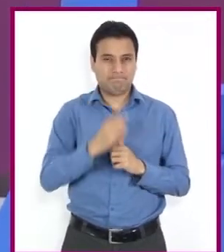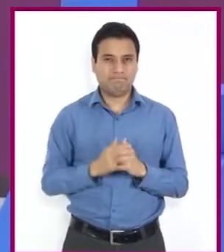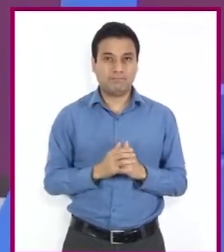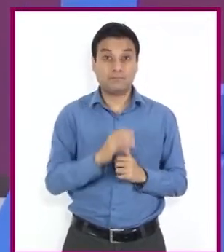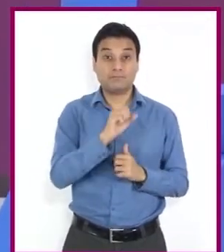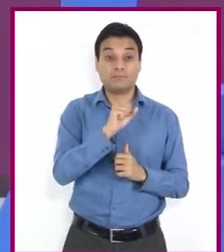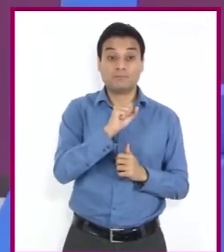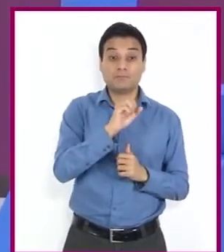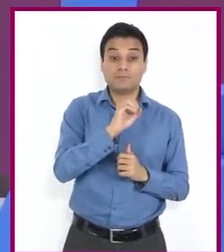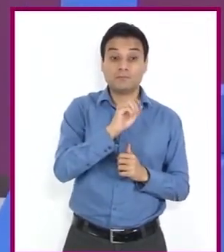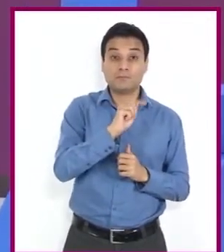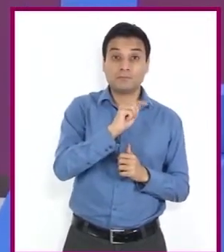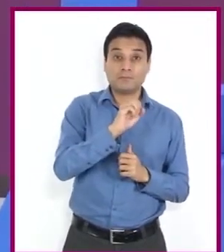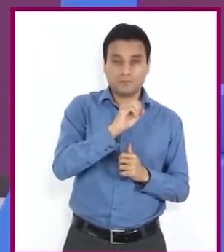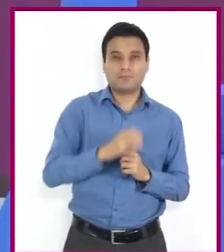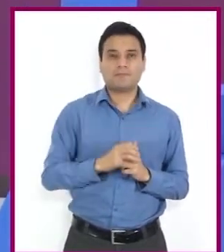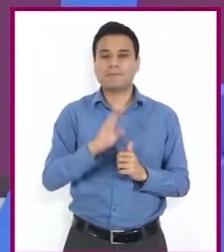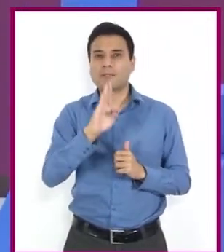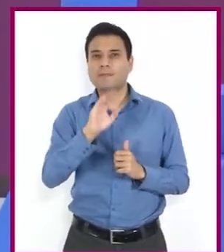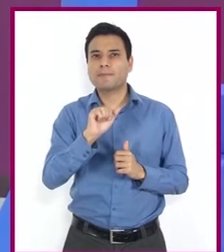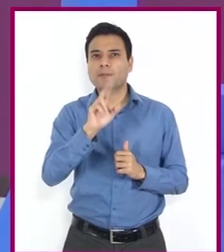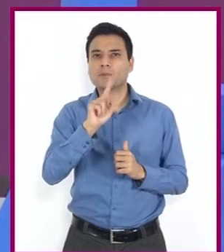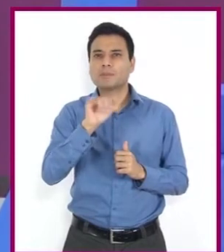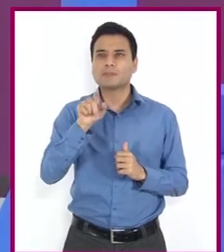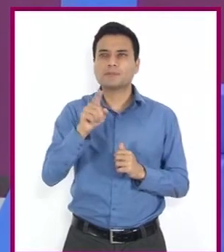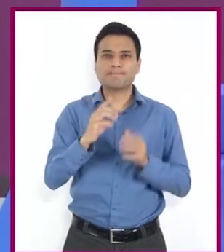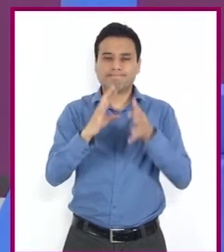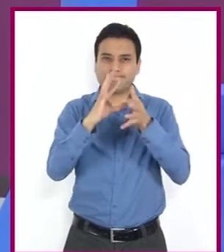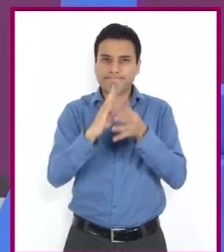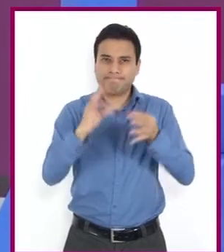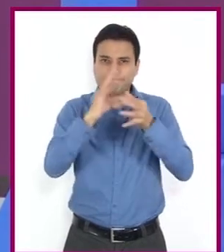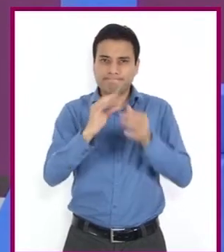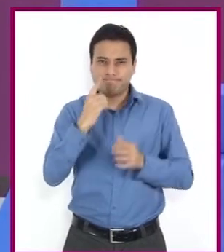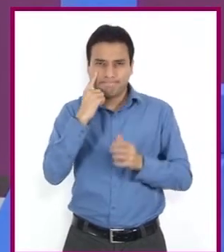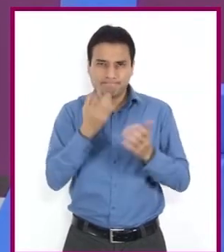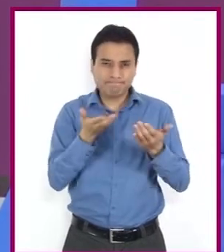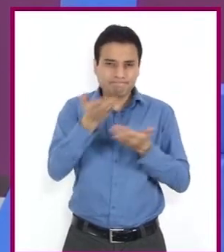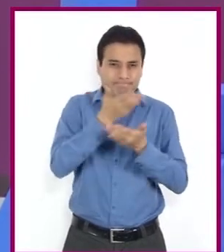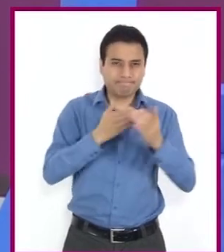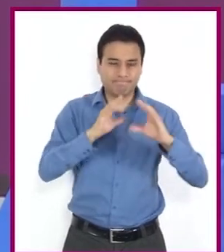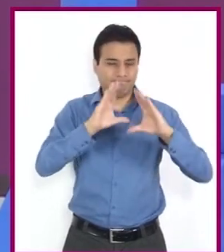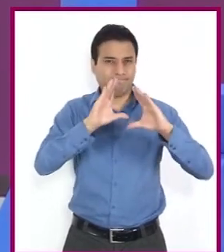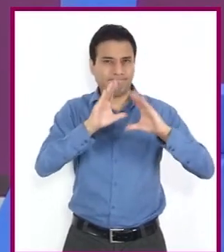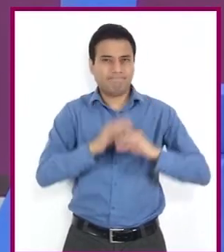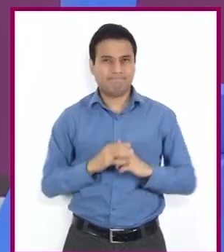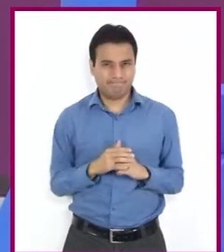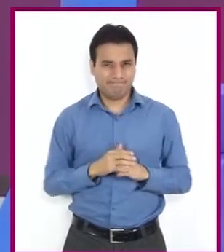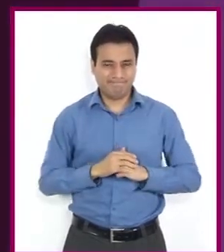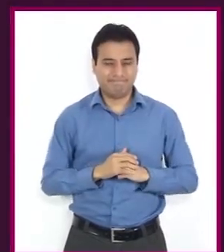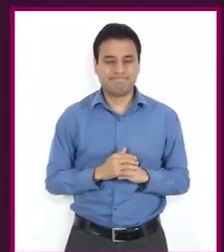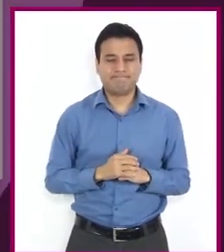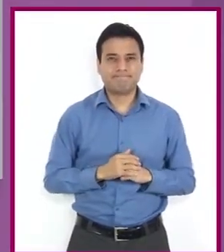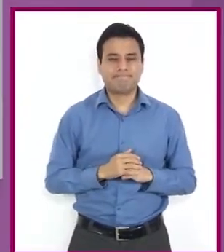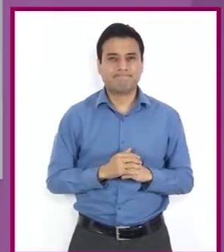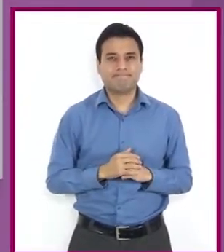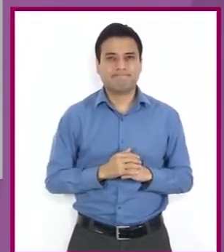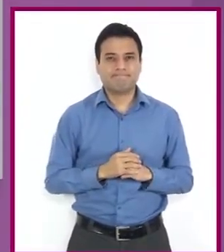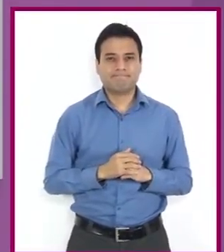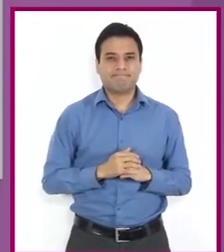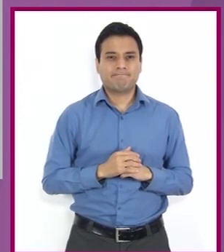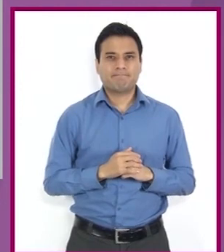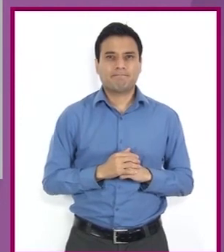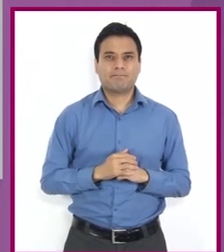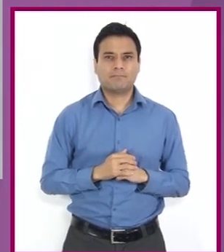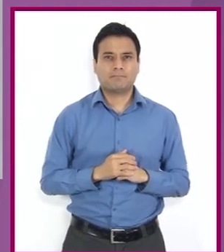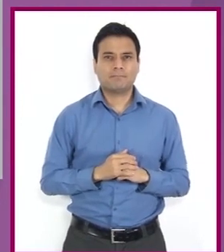Bautista tienen que compartirles acerca de cómo resolver las interrogantes que se han ido planteando. ¿Qué es la